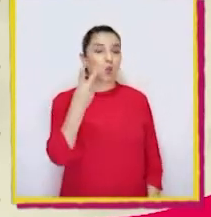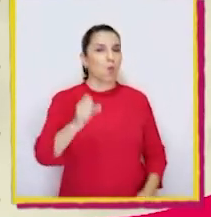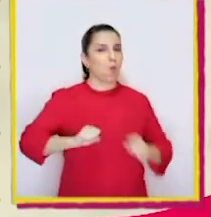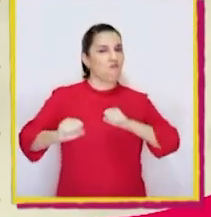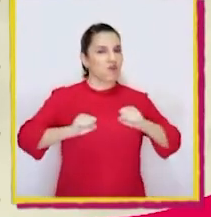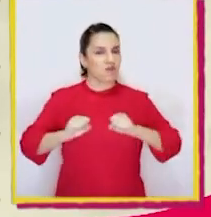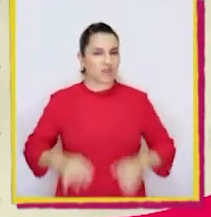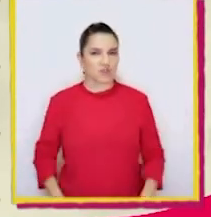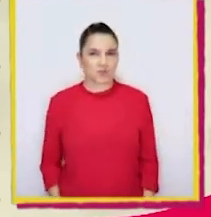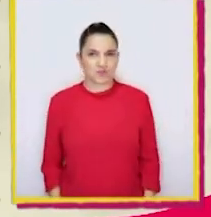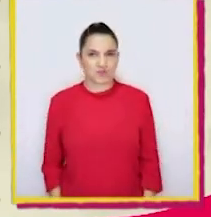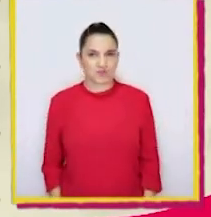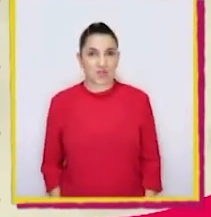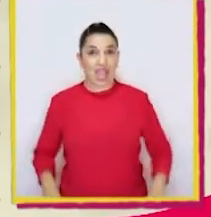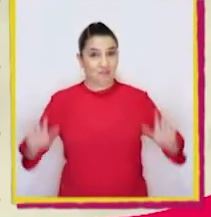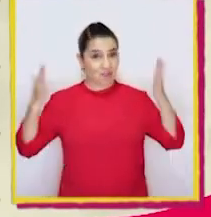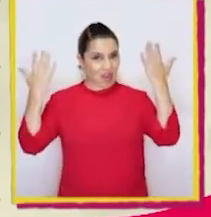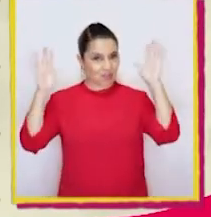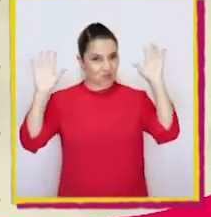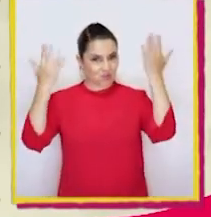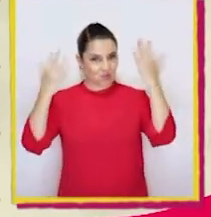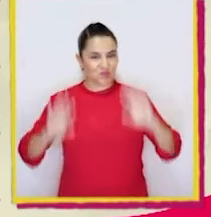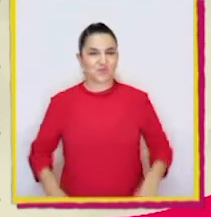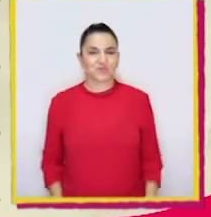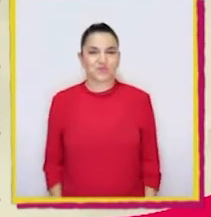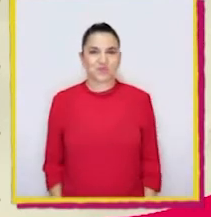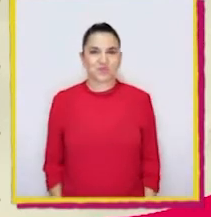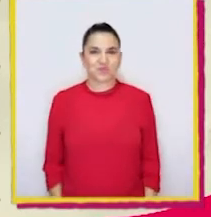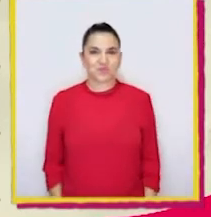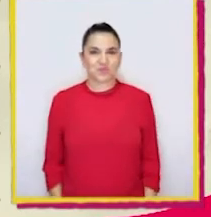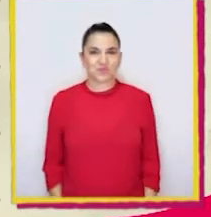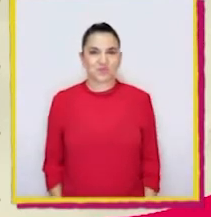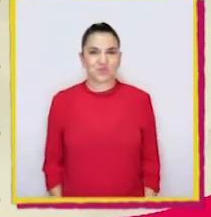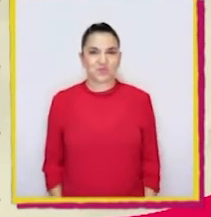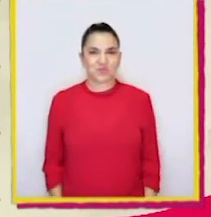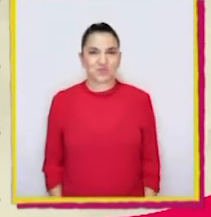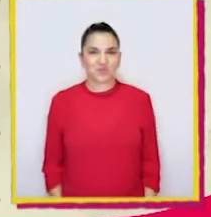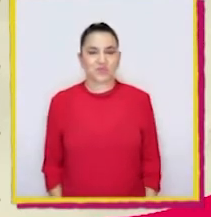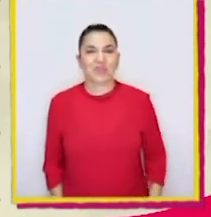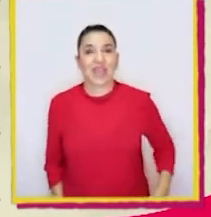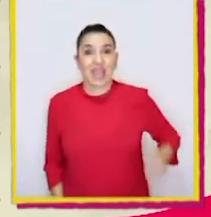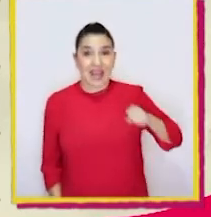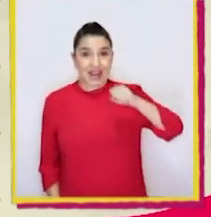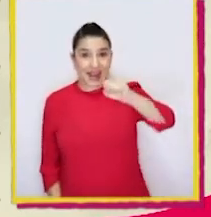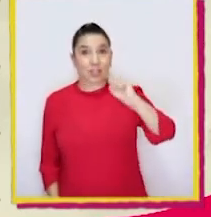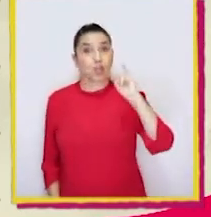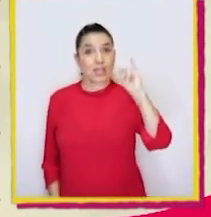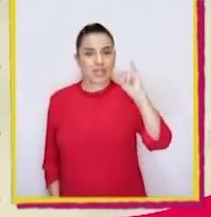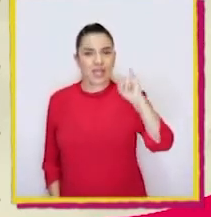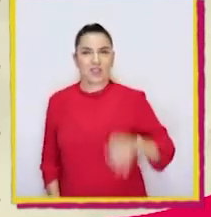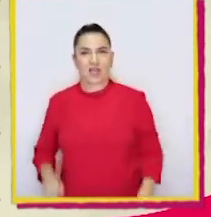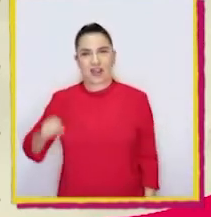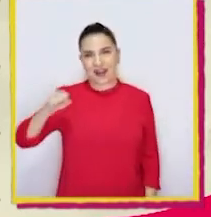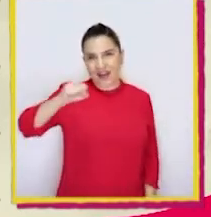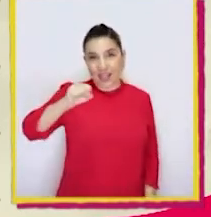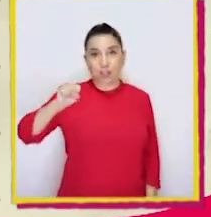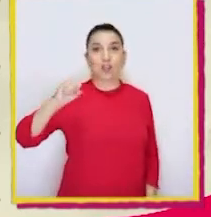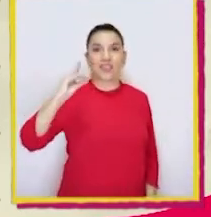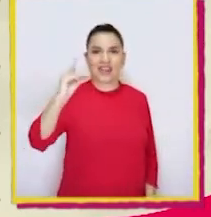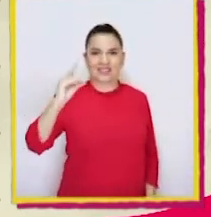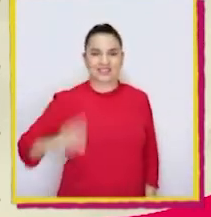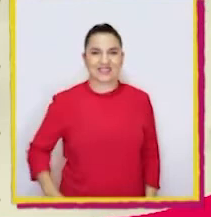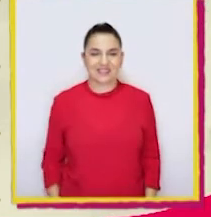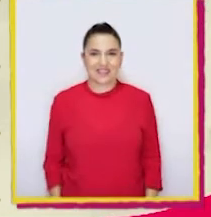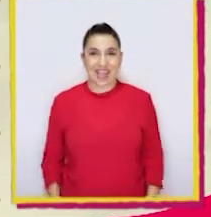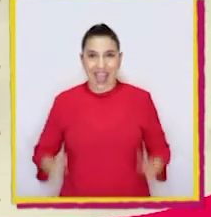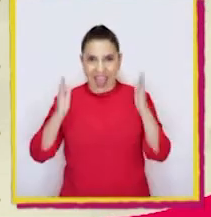segundo movimiento. Movimiento de brazos. Dice, recto de izquierda, recto de